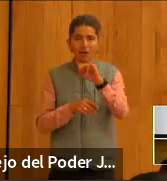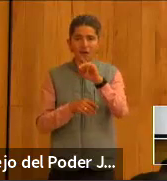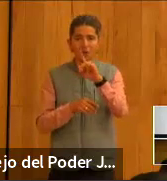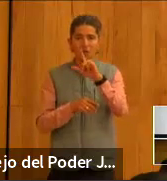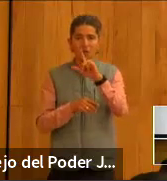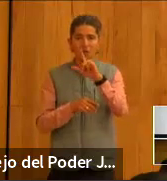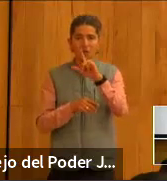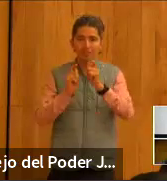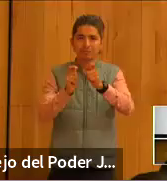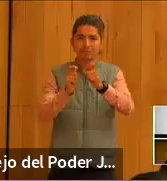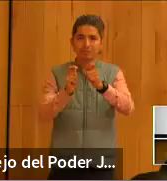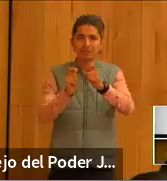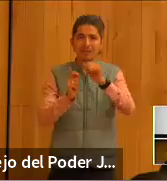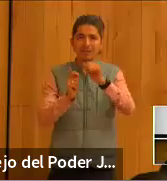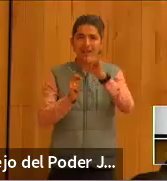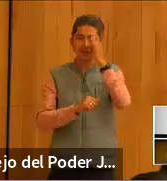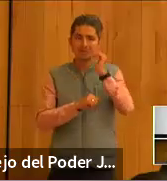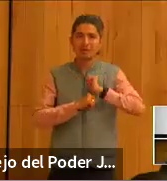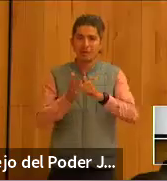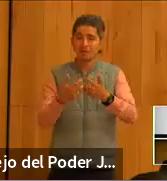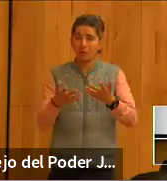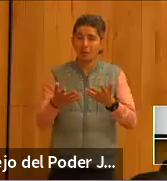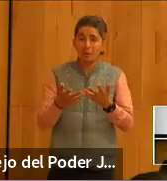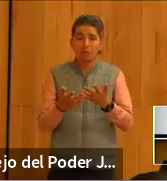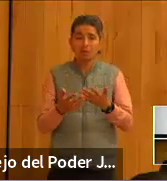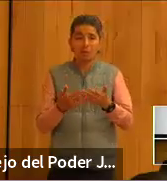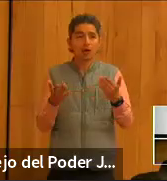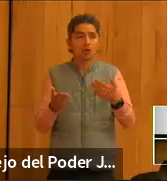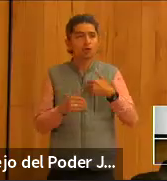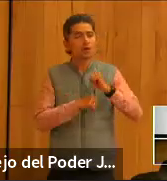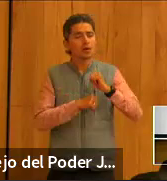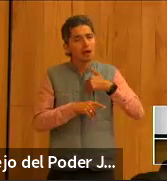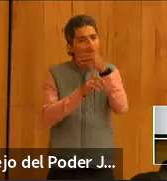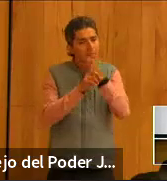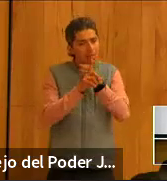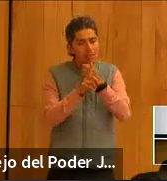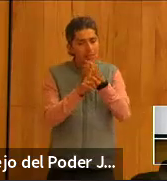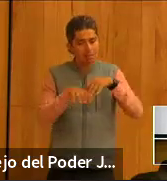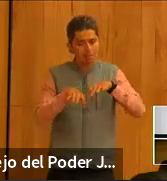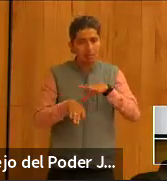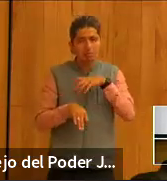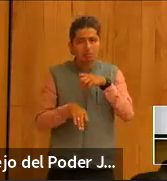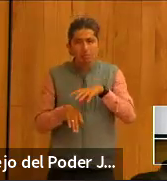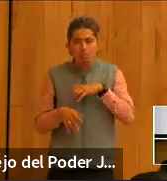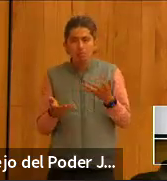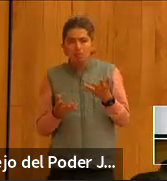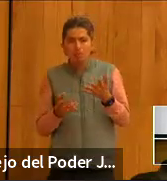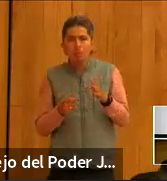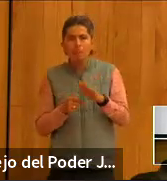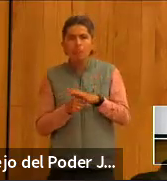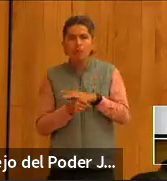de planta. Y bueno, como es un cargo en el que me vengo postulando hace tanto, quería saber por